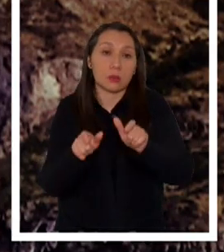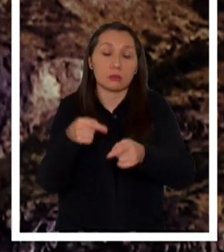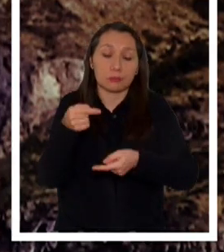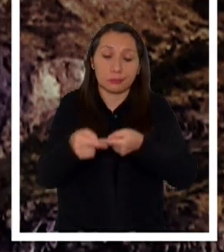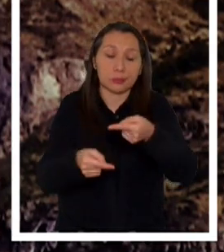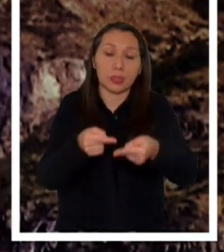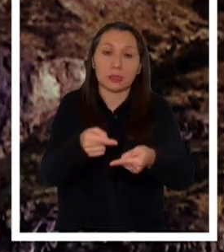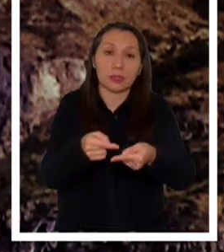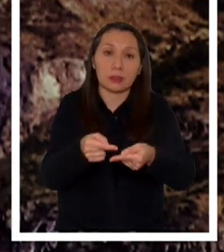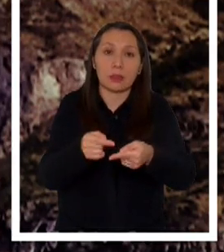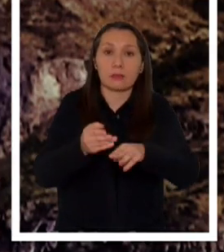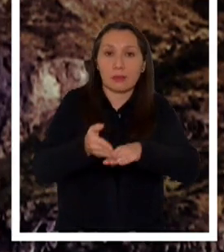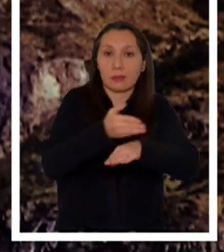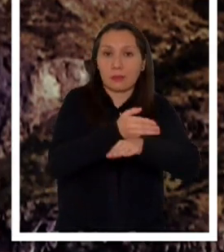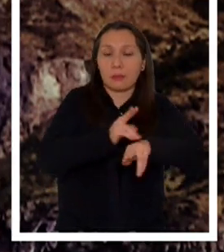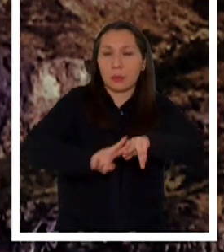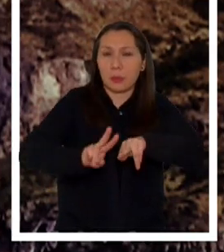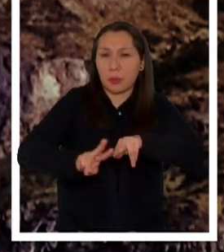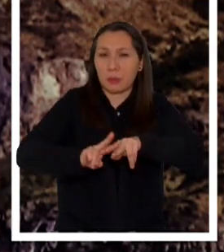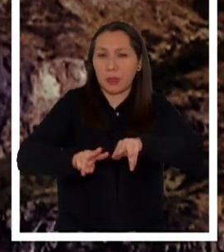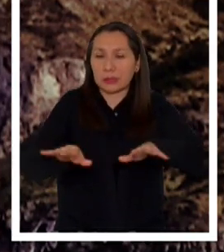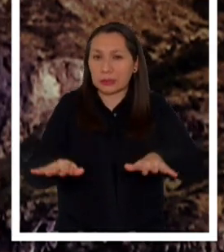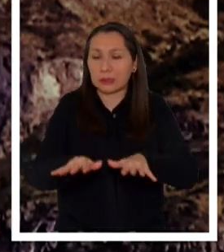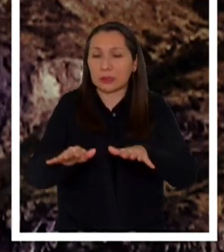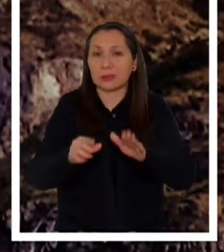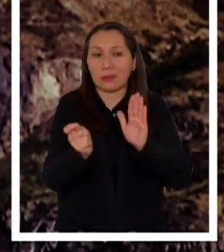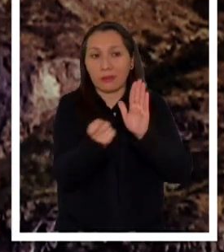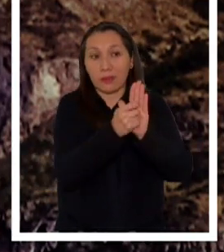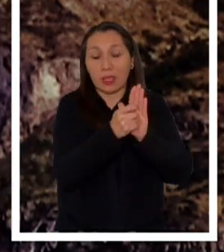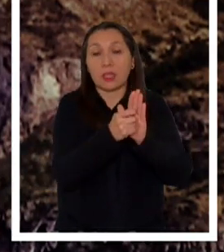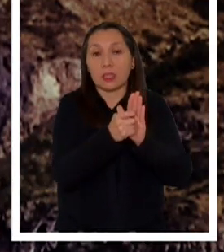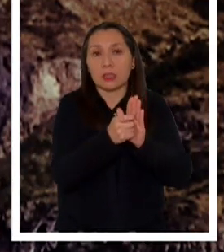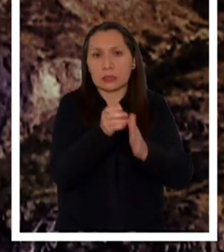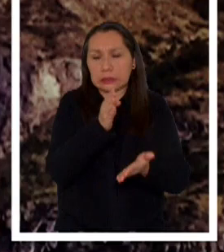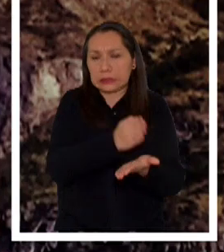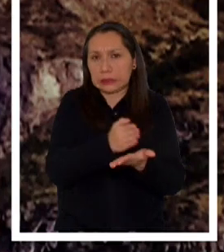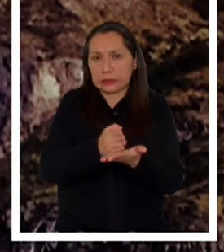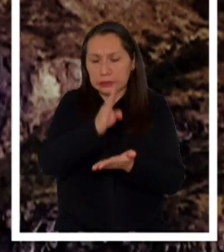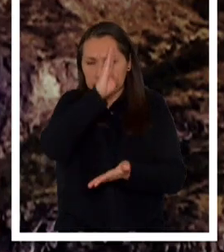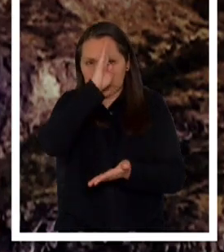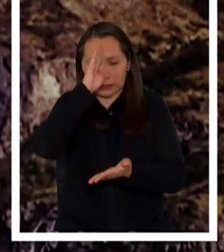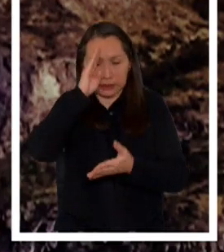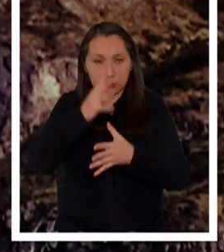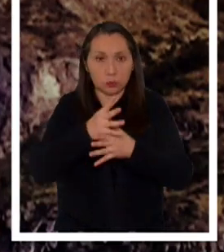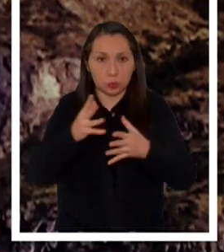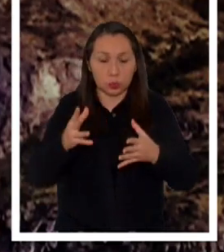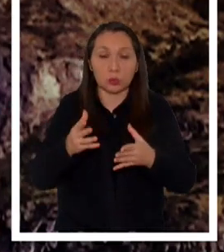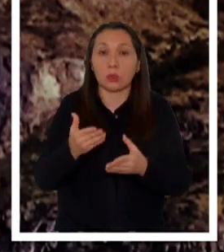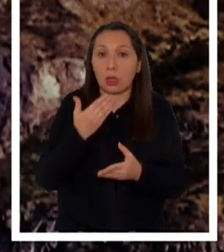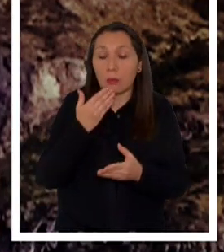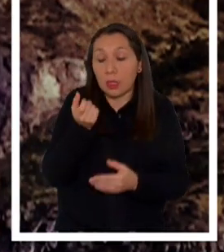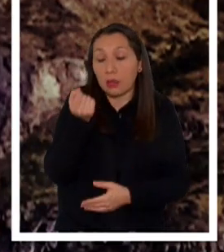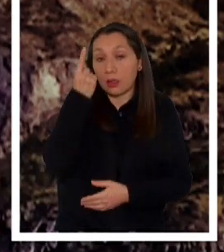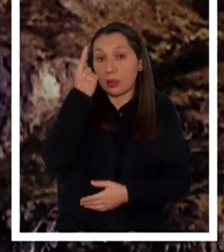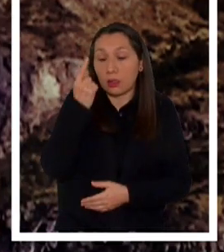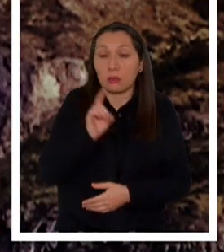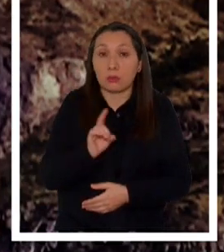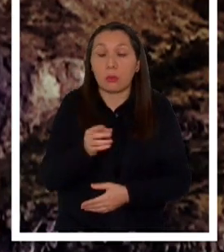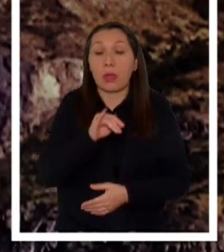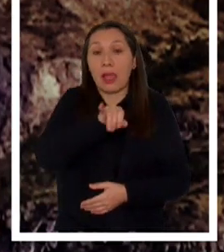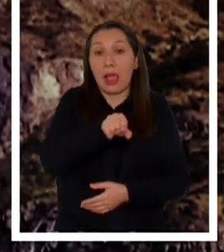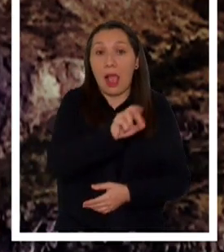proceso de preparación a un calendario que es bastante exigente y que entendemos también no solamente para